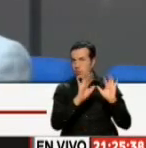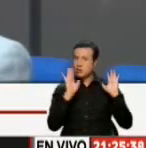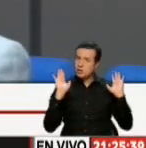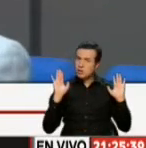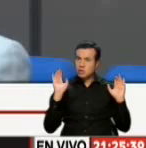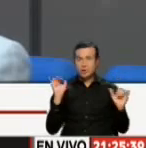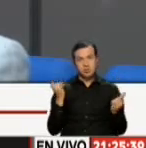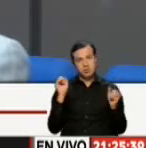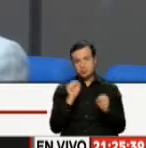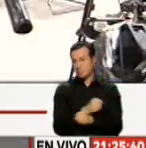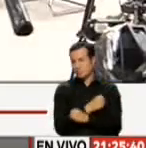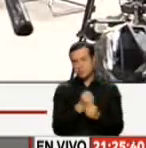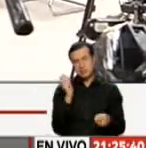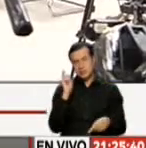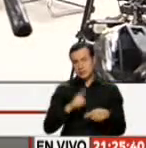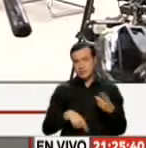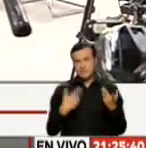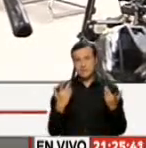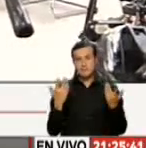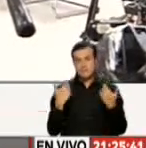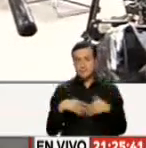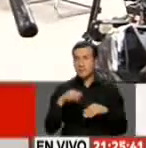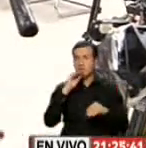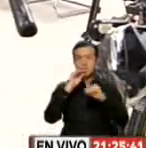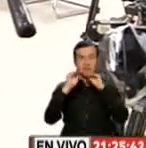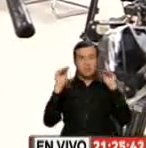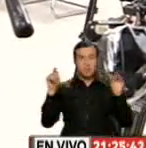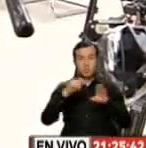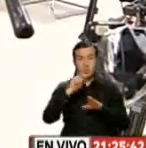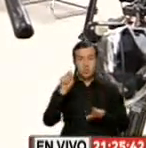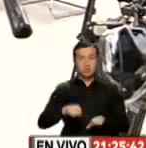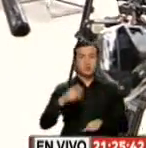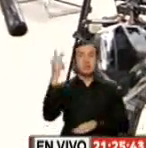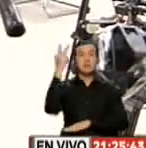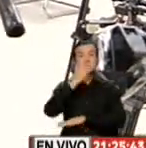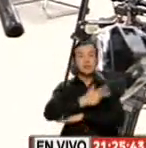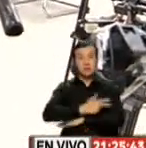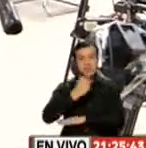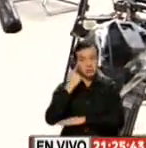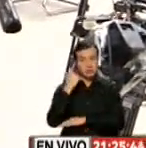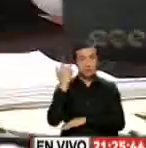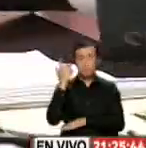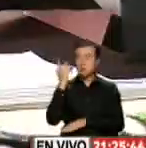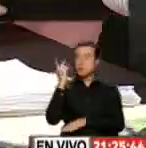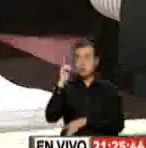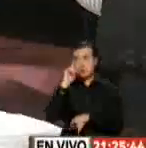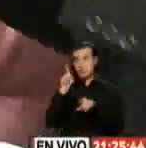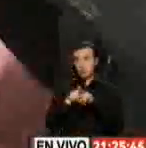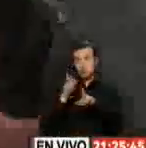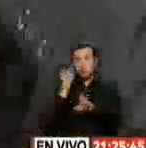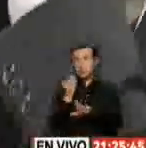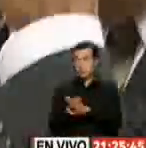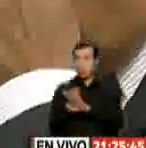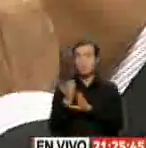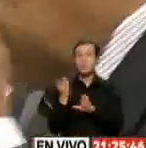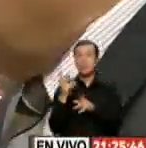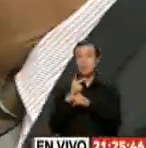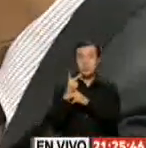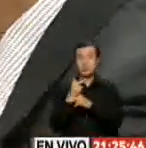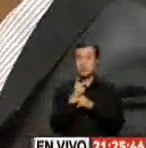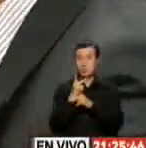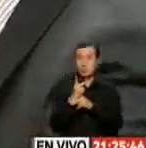es imposible a estas alturas, por supuesto. Una vez que sean notificados, los jueces tienen 3 días para presentar sus impugnaciones, las cuales deberán ser resueltas en el Consejo